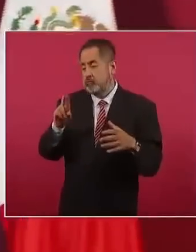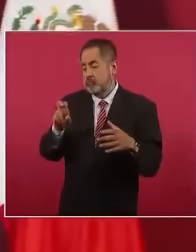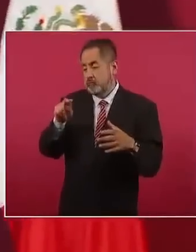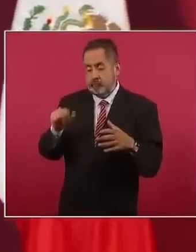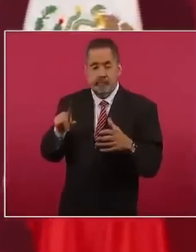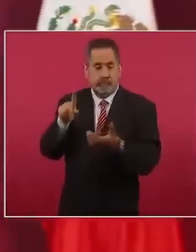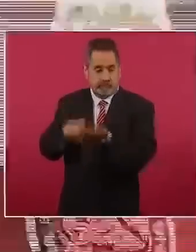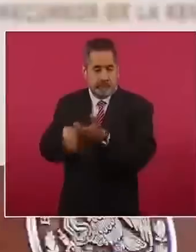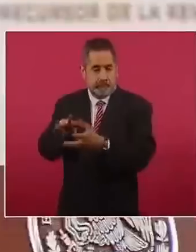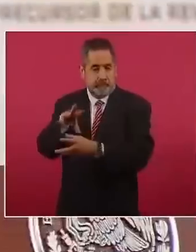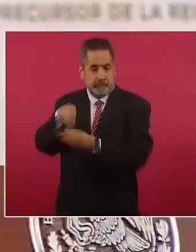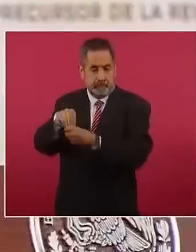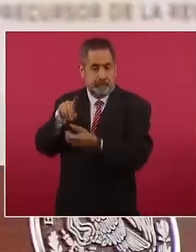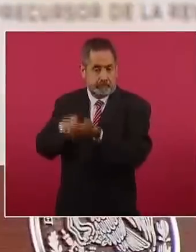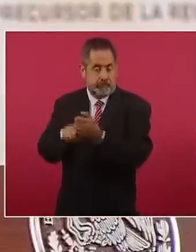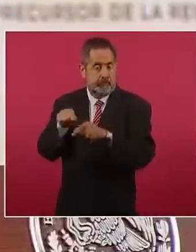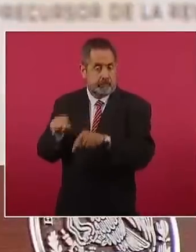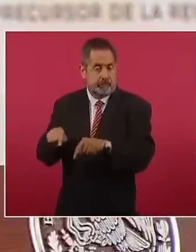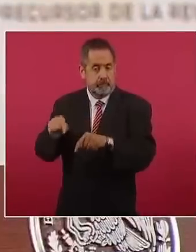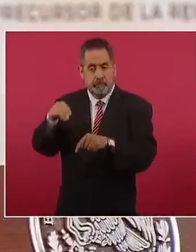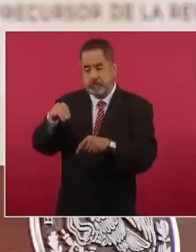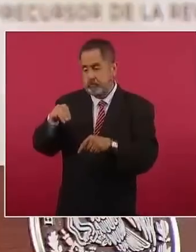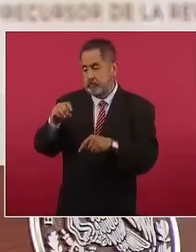al partido